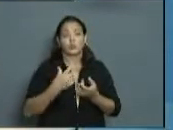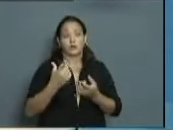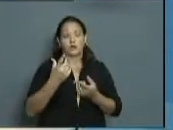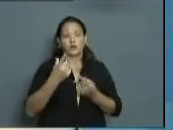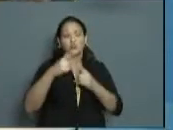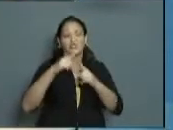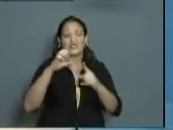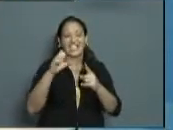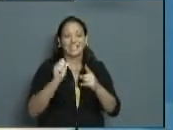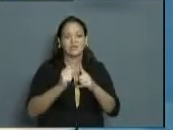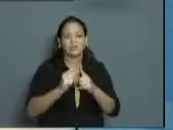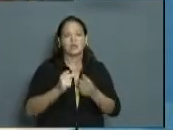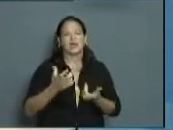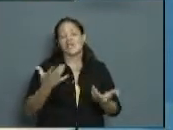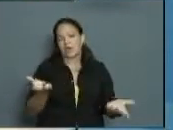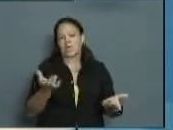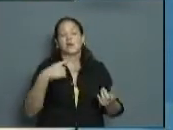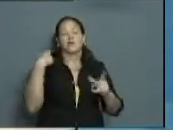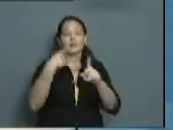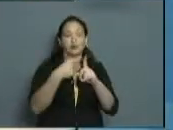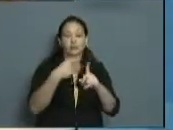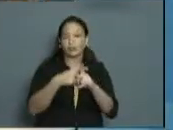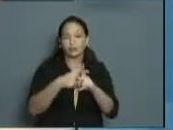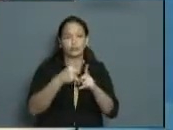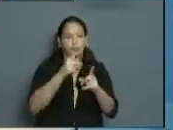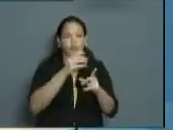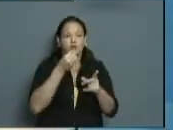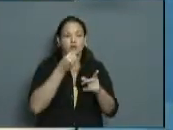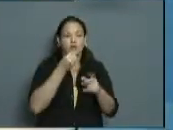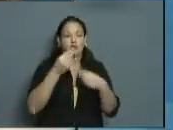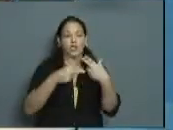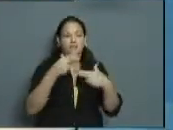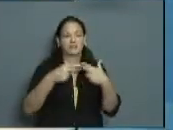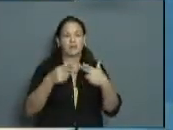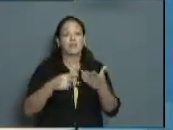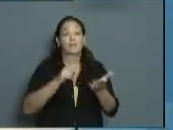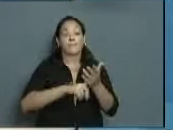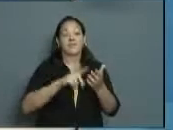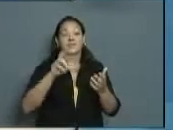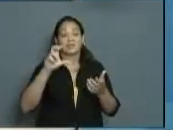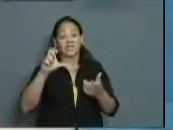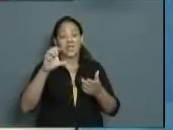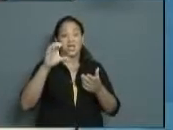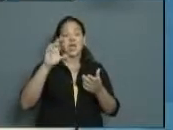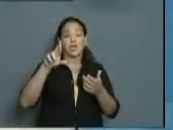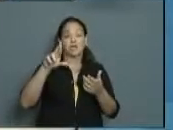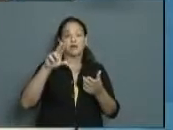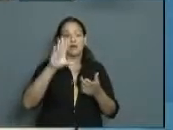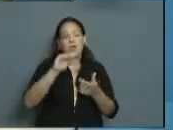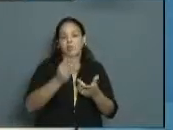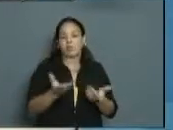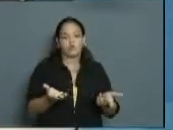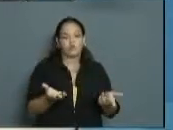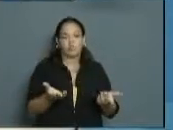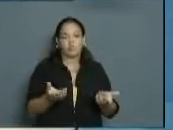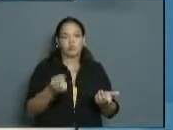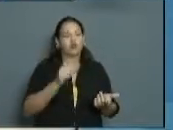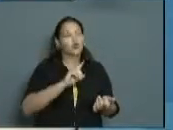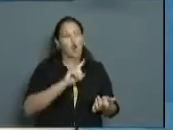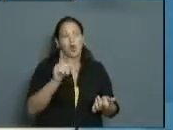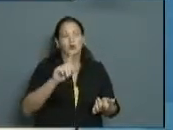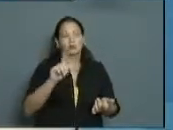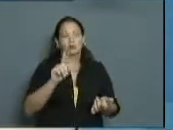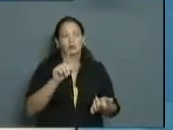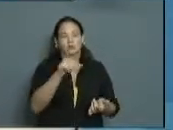test positivo, pero no pude hacerme PCR, yo vengo a vacunarme con Abdala. Y le han dicho en el vacunatorio, no, usted tiene que